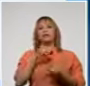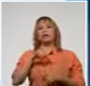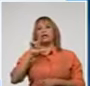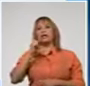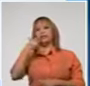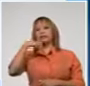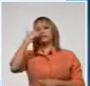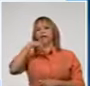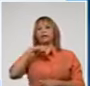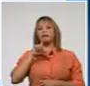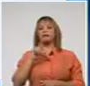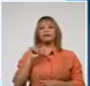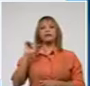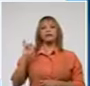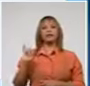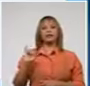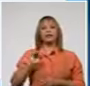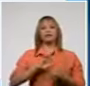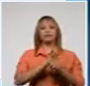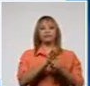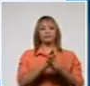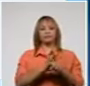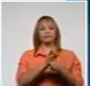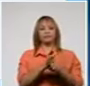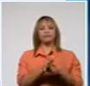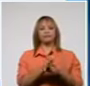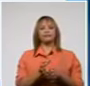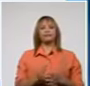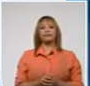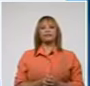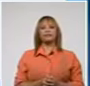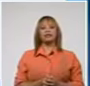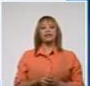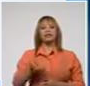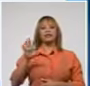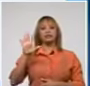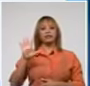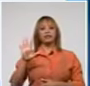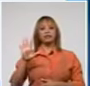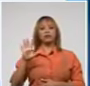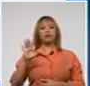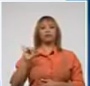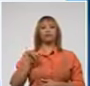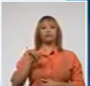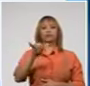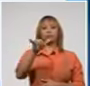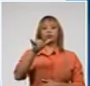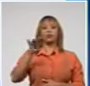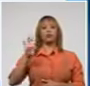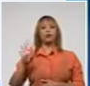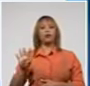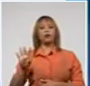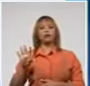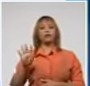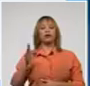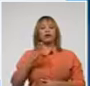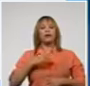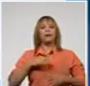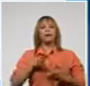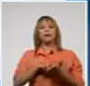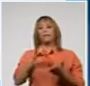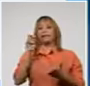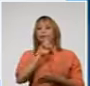6 del municipio Arroyo Naranjo, 5 de Boyeros, 4 de Plaza de la